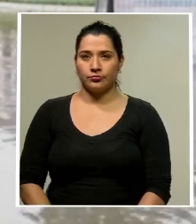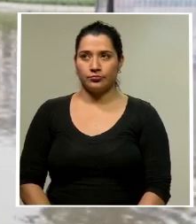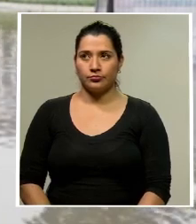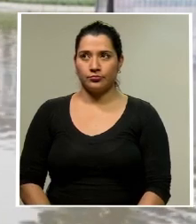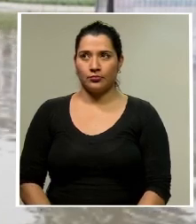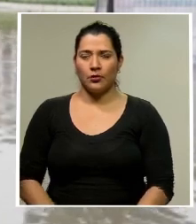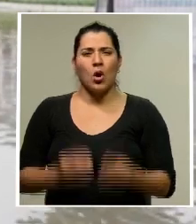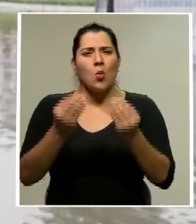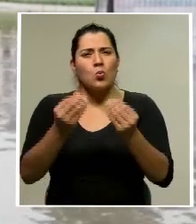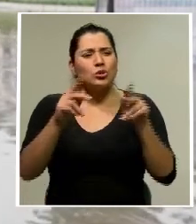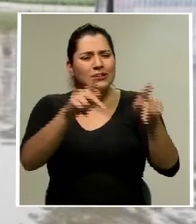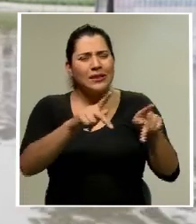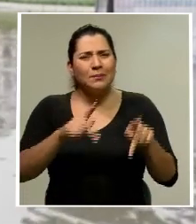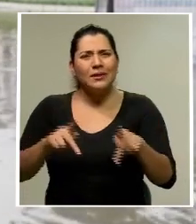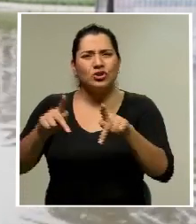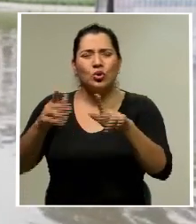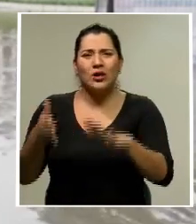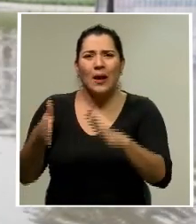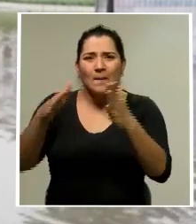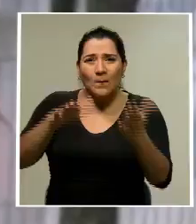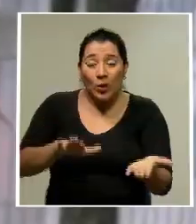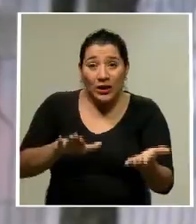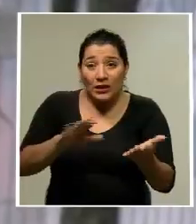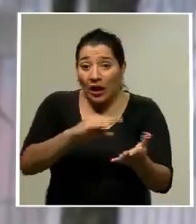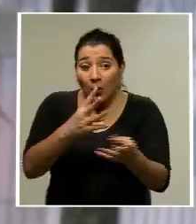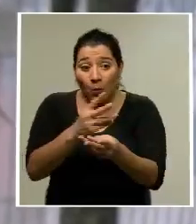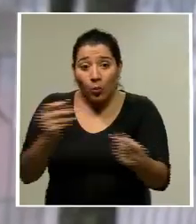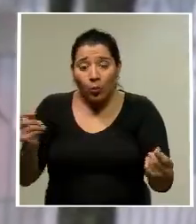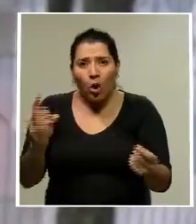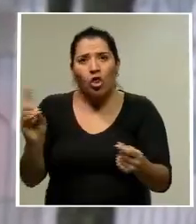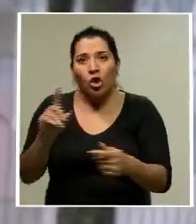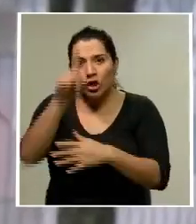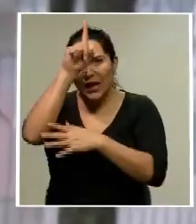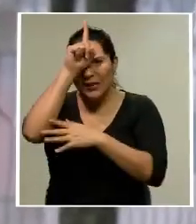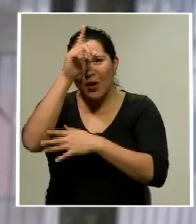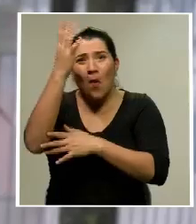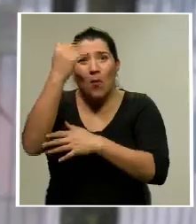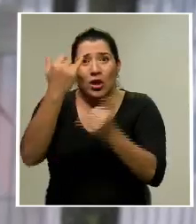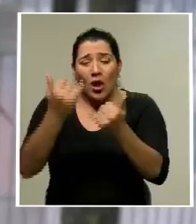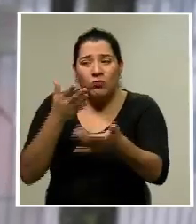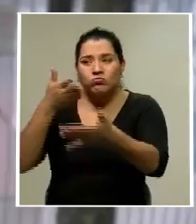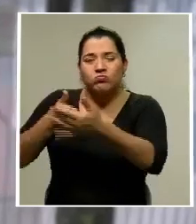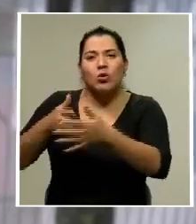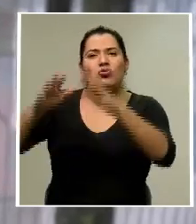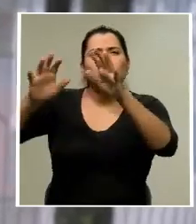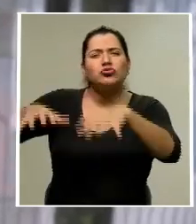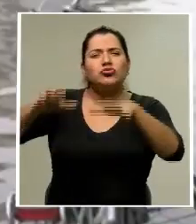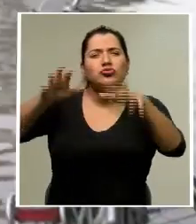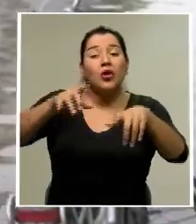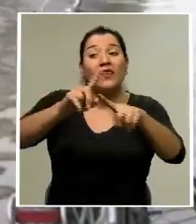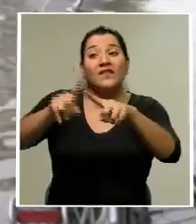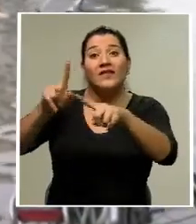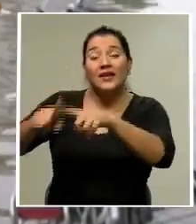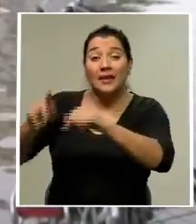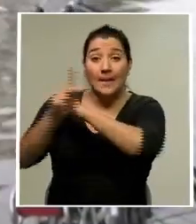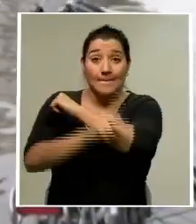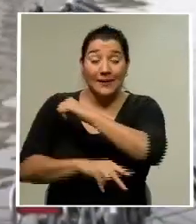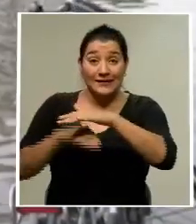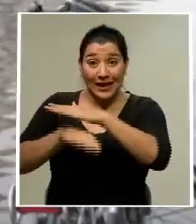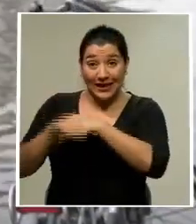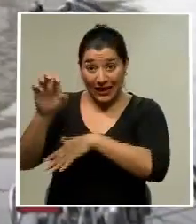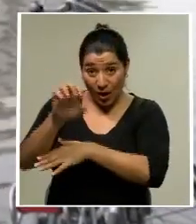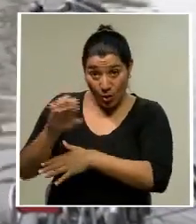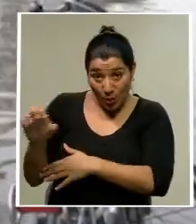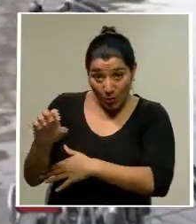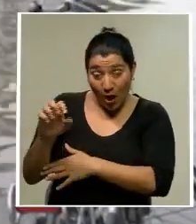Decenas de muertos y desaparecidos en Alemania por un temporal que golpea varios países de Europa. Las fuertes lluvias que azotaban